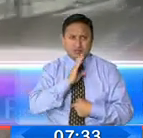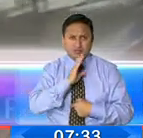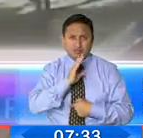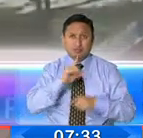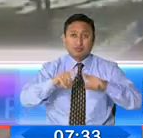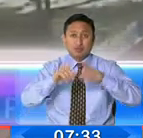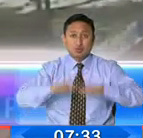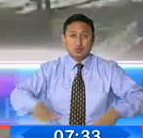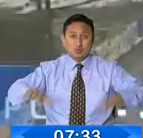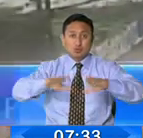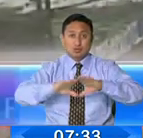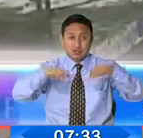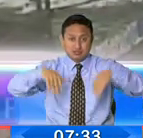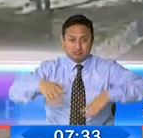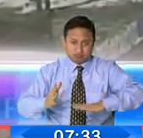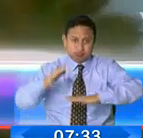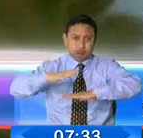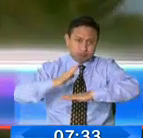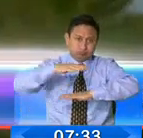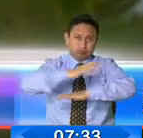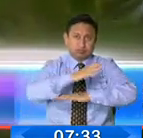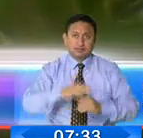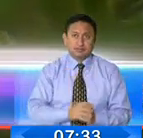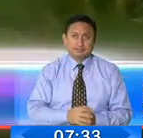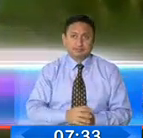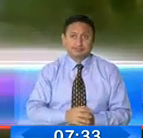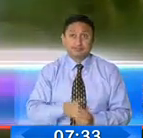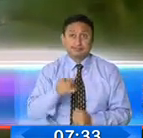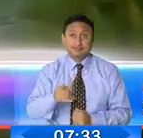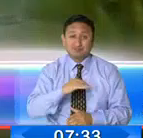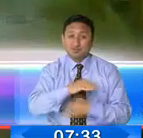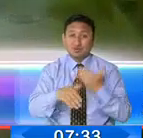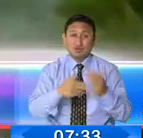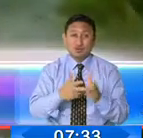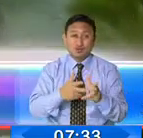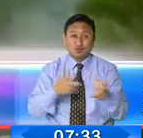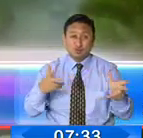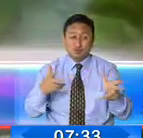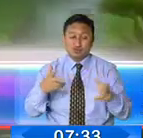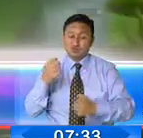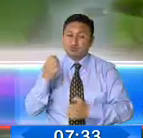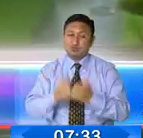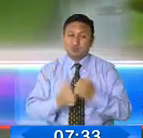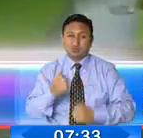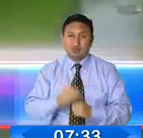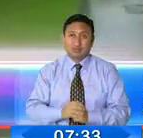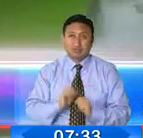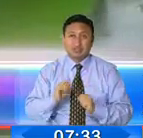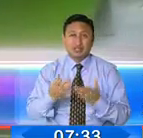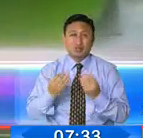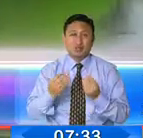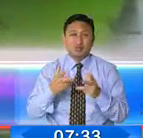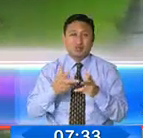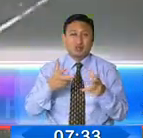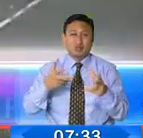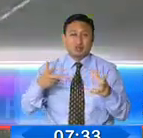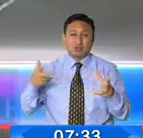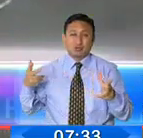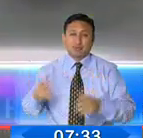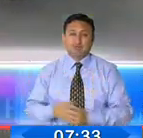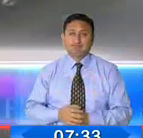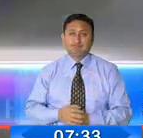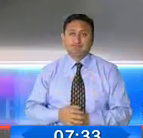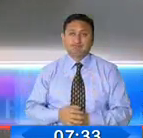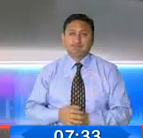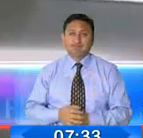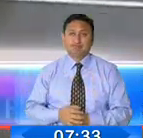en varios sectores de la capital, lo cual caotizó el tránsito y generó numerosos embotellamientos. Además,